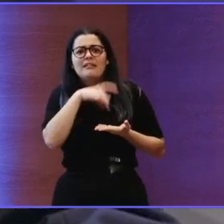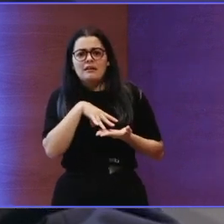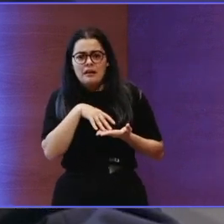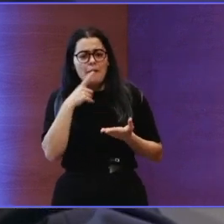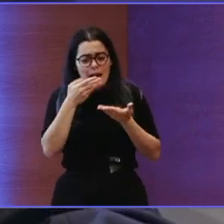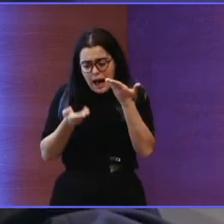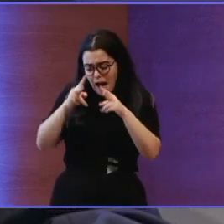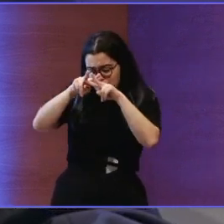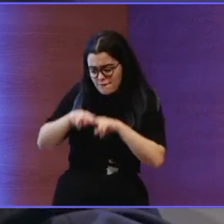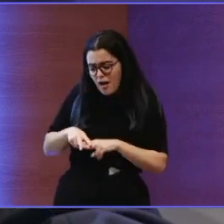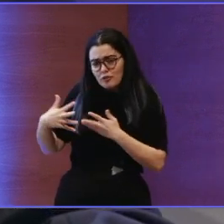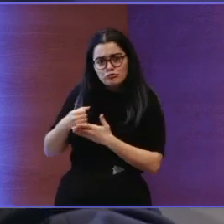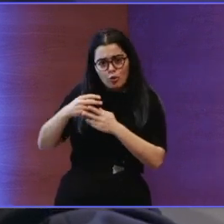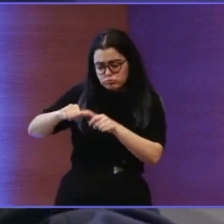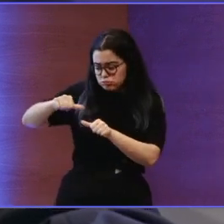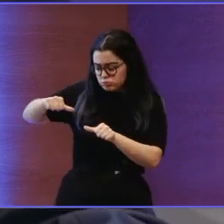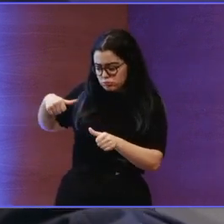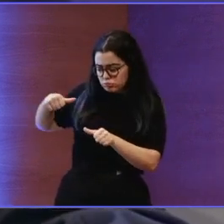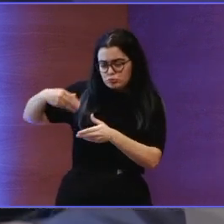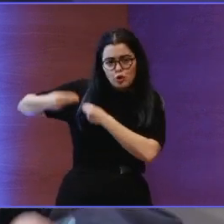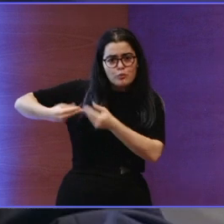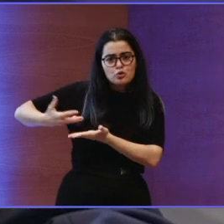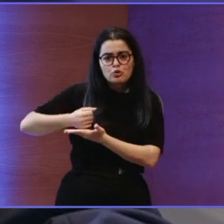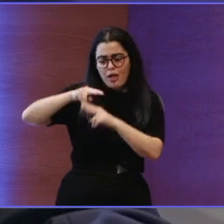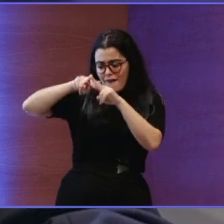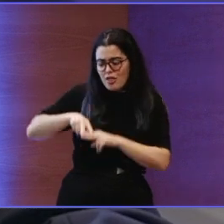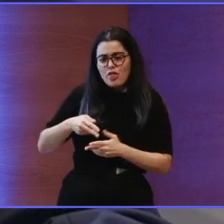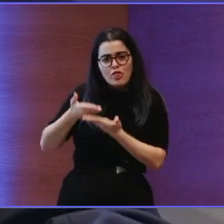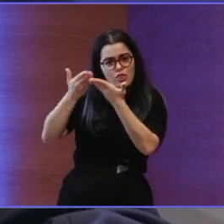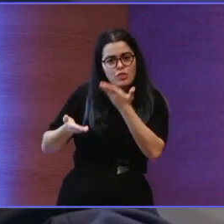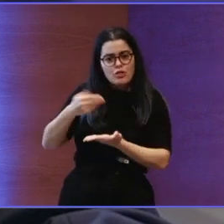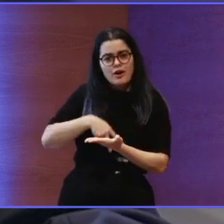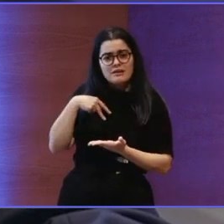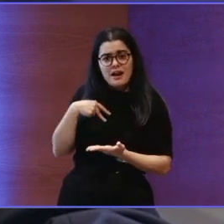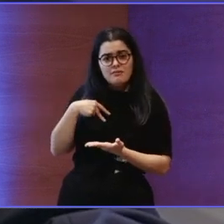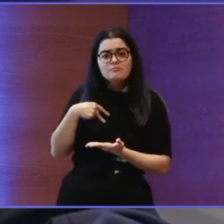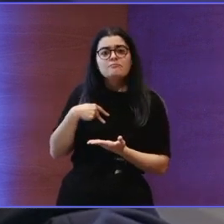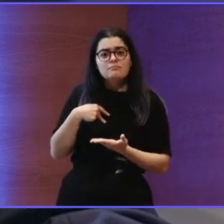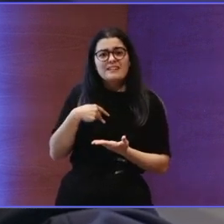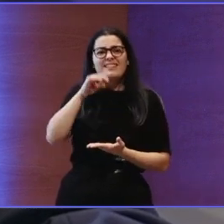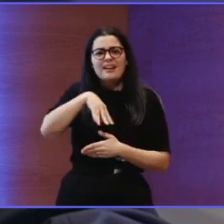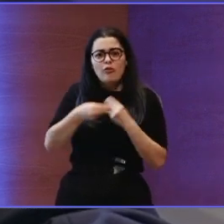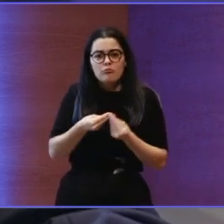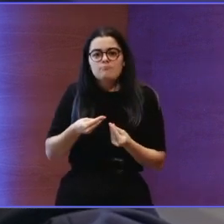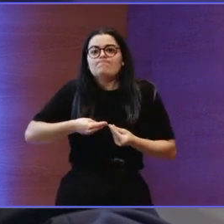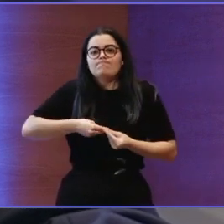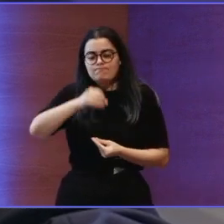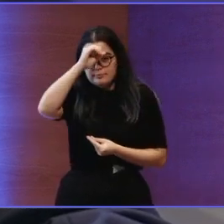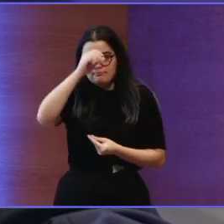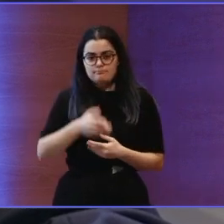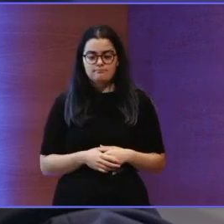a a embarcarse en una tarea de evaluación general de todo lo que llevamos a cabo no lo